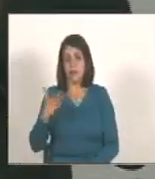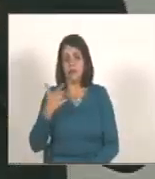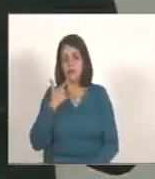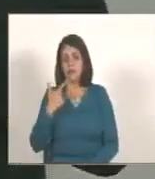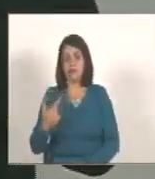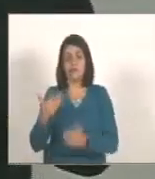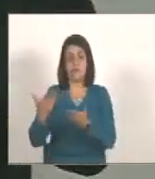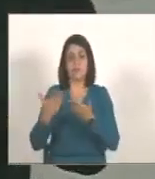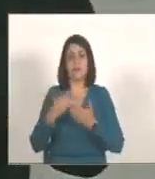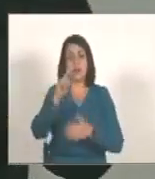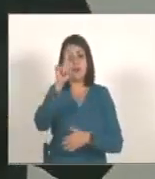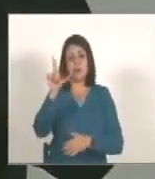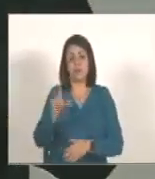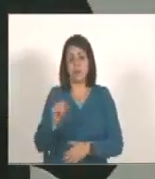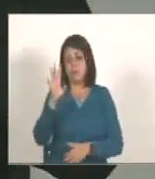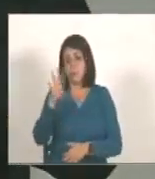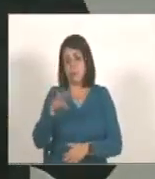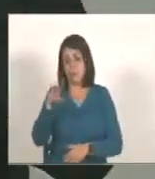entregar la Guayana Esequiba